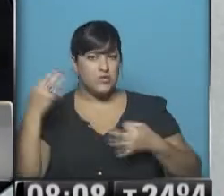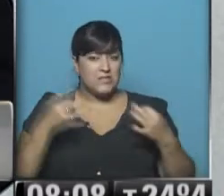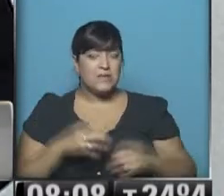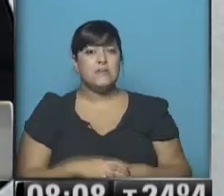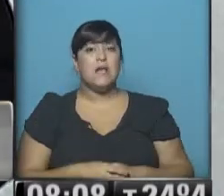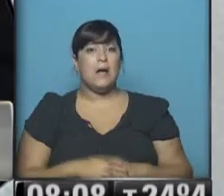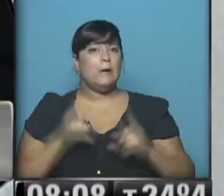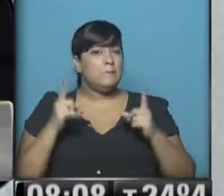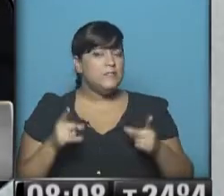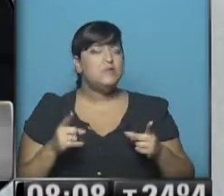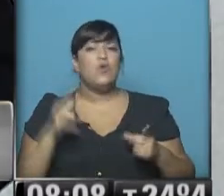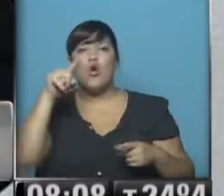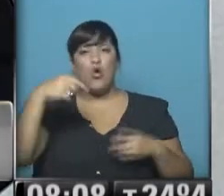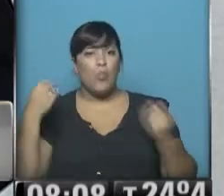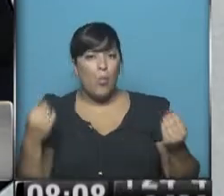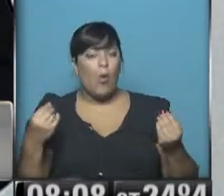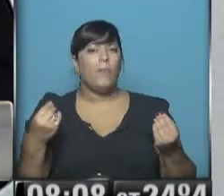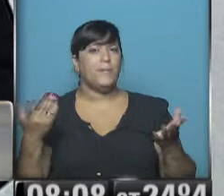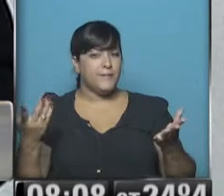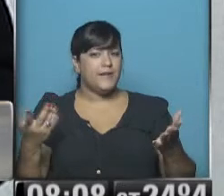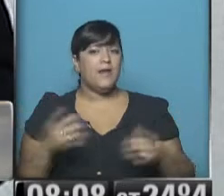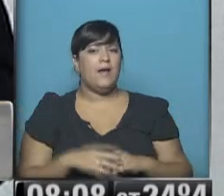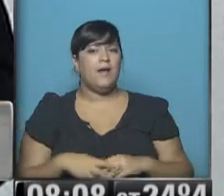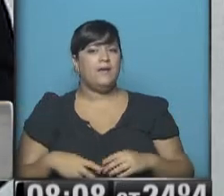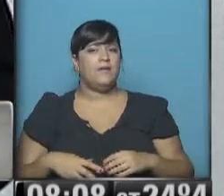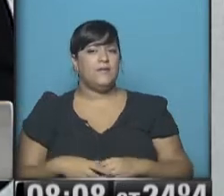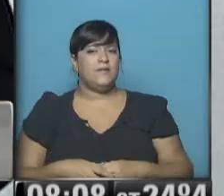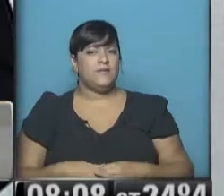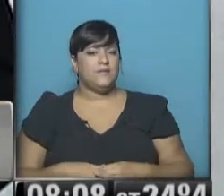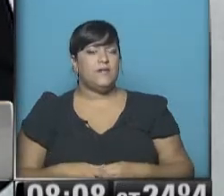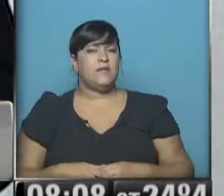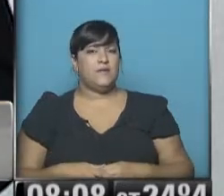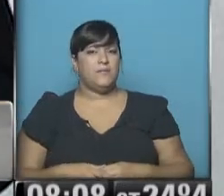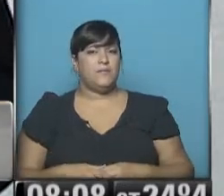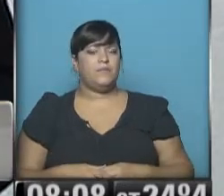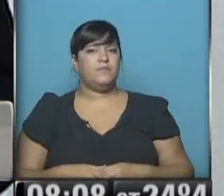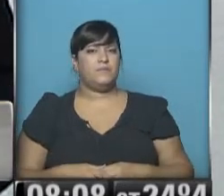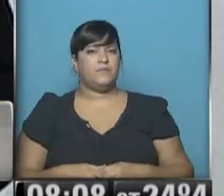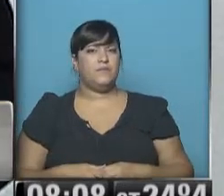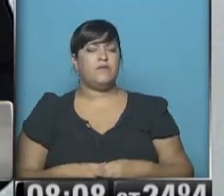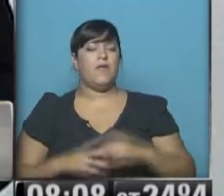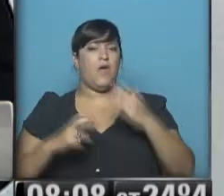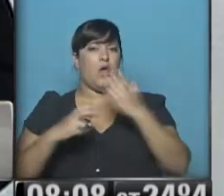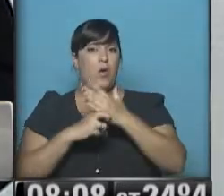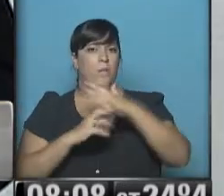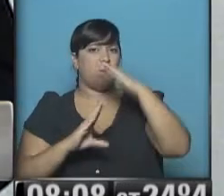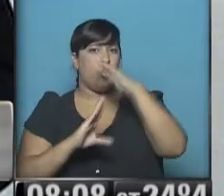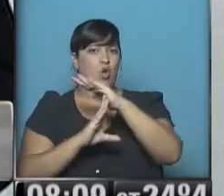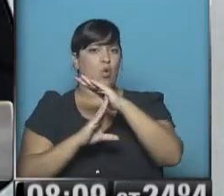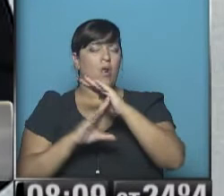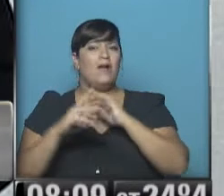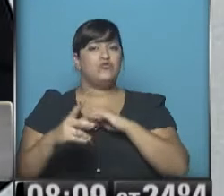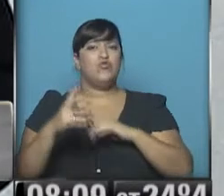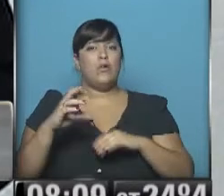se generó a partir efectivamente la de la unidad especial de la procurador de la procuración general en el